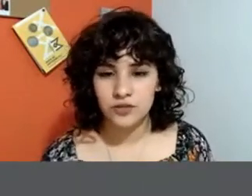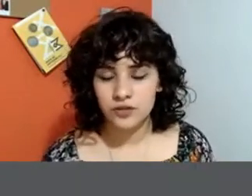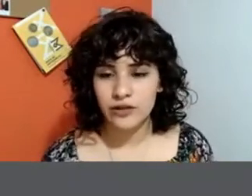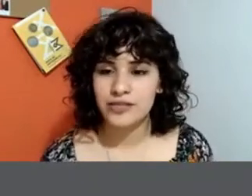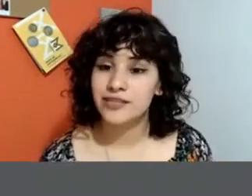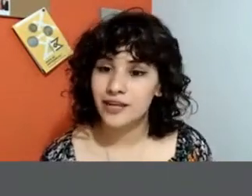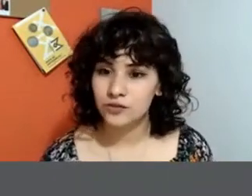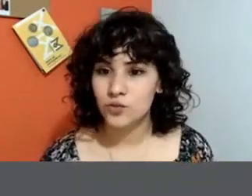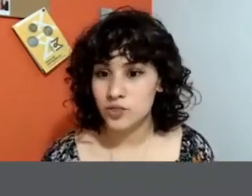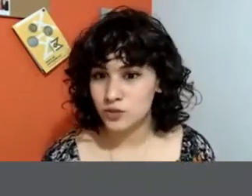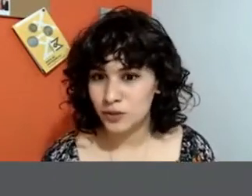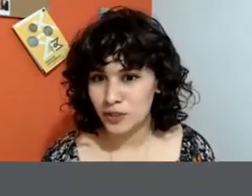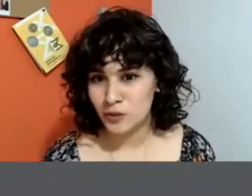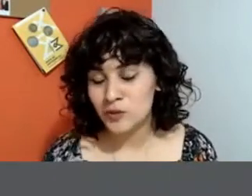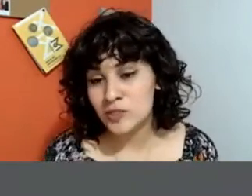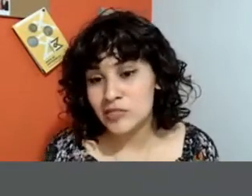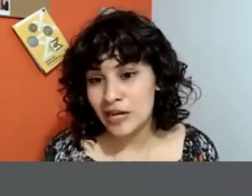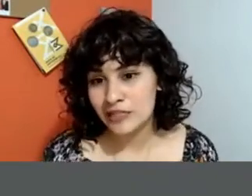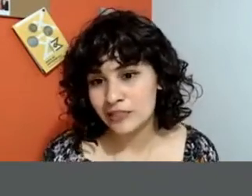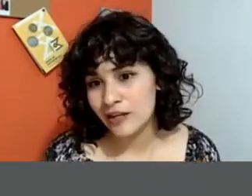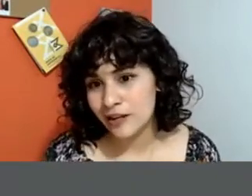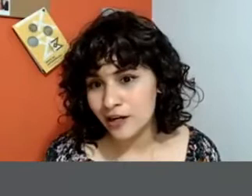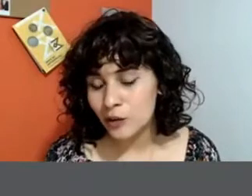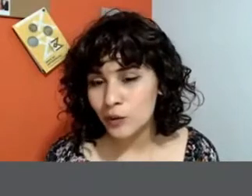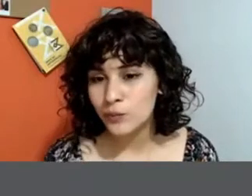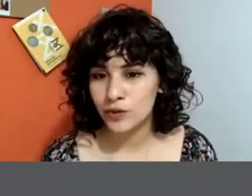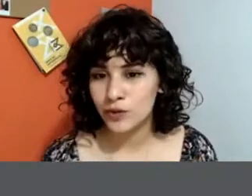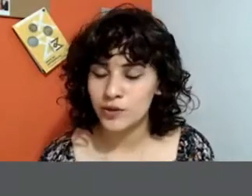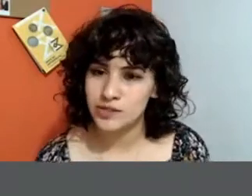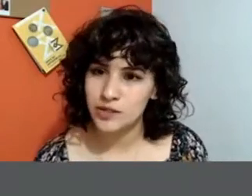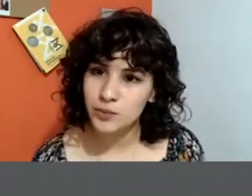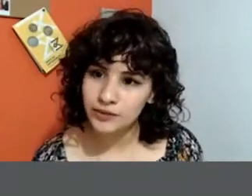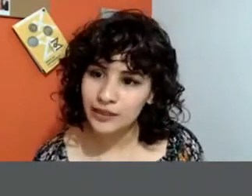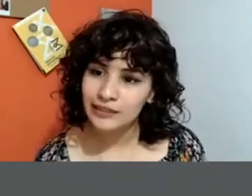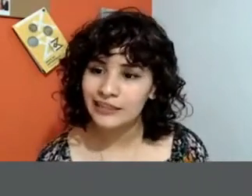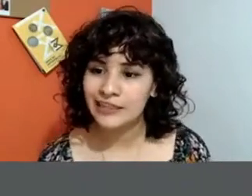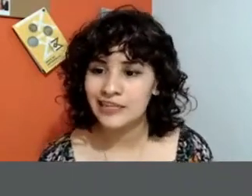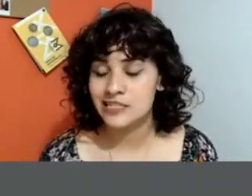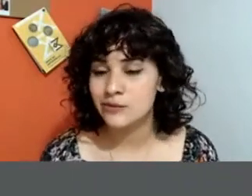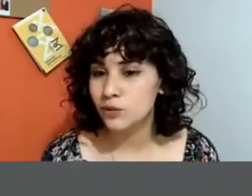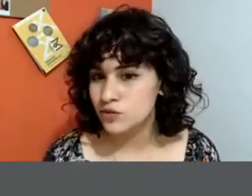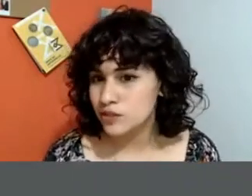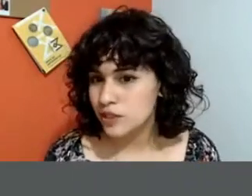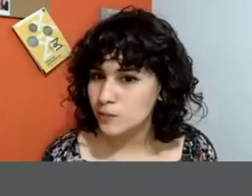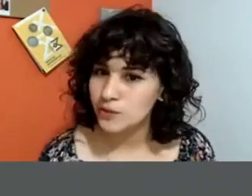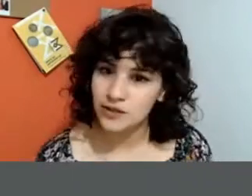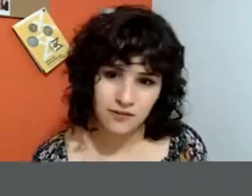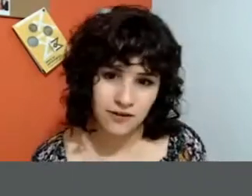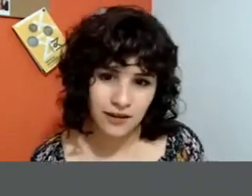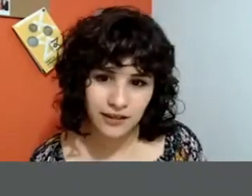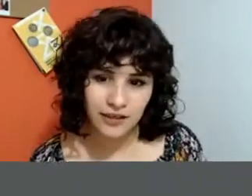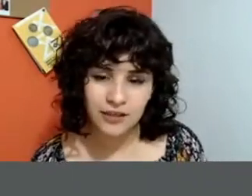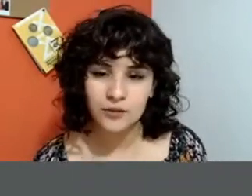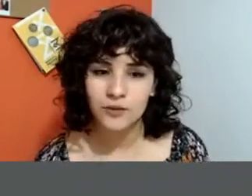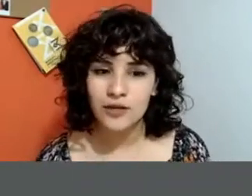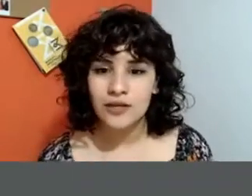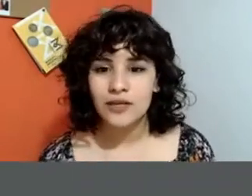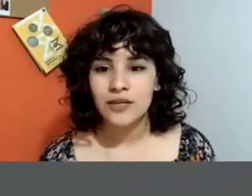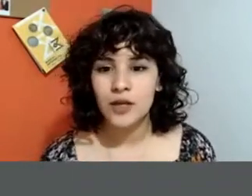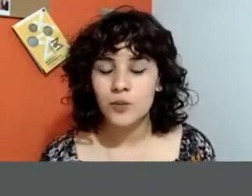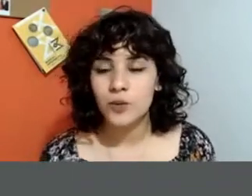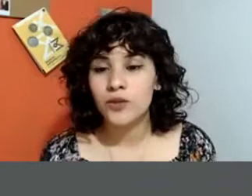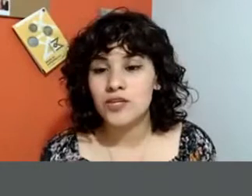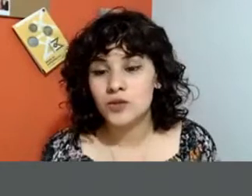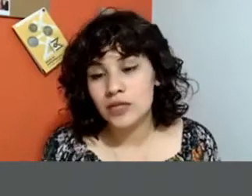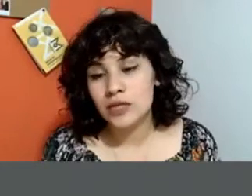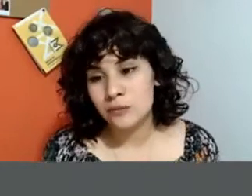registrando y rastreando su historia, ¿no? Entonces, si alguien te la regaló, por qué puede ser importante, qué símbolos tiene, por qué se habrá elegido,